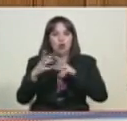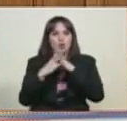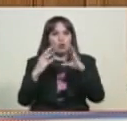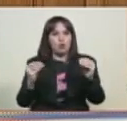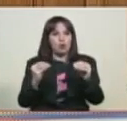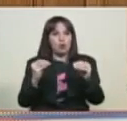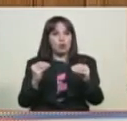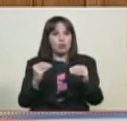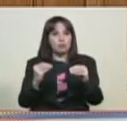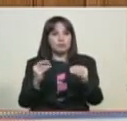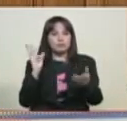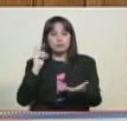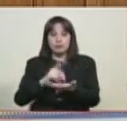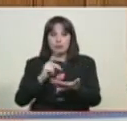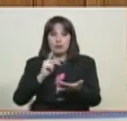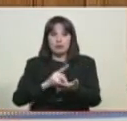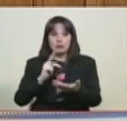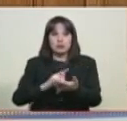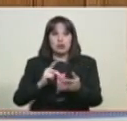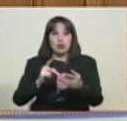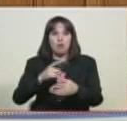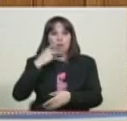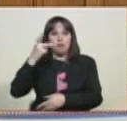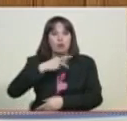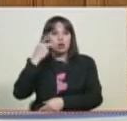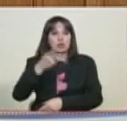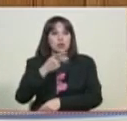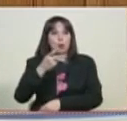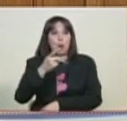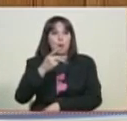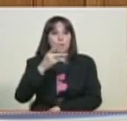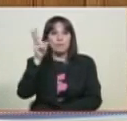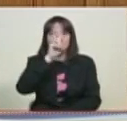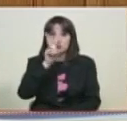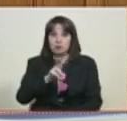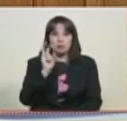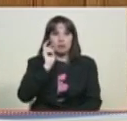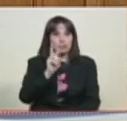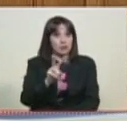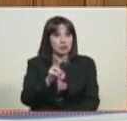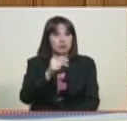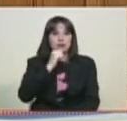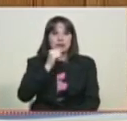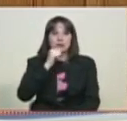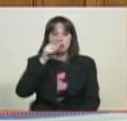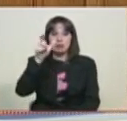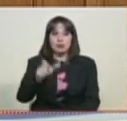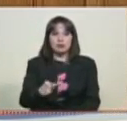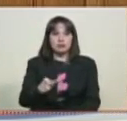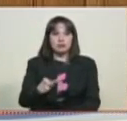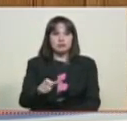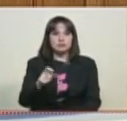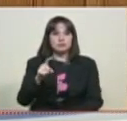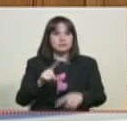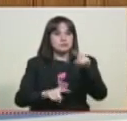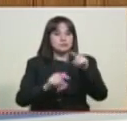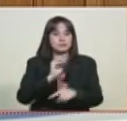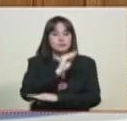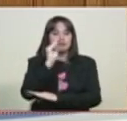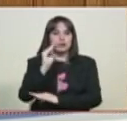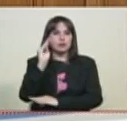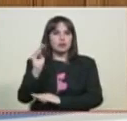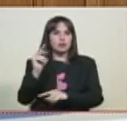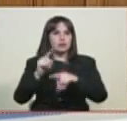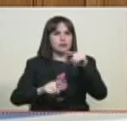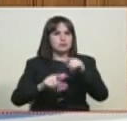directos de la participación de importantes políticos venezolanos, ustedes lo van a ver, directamente en la protección